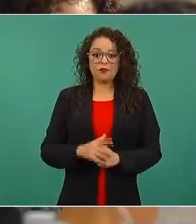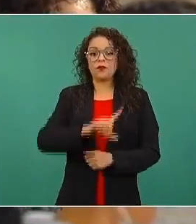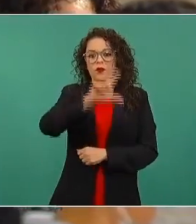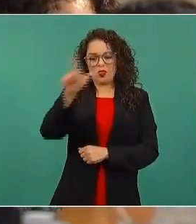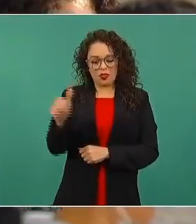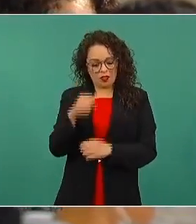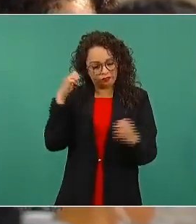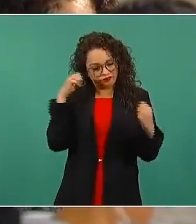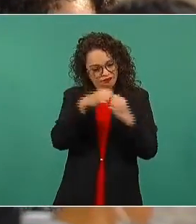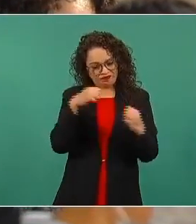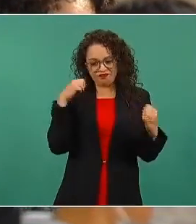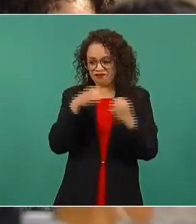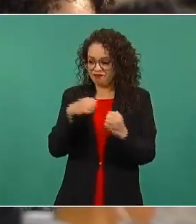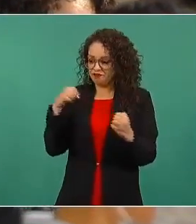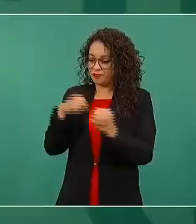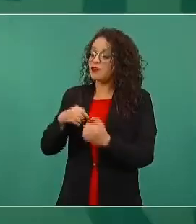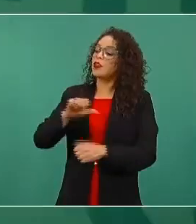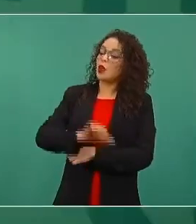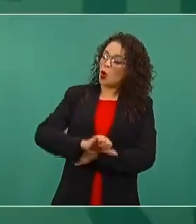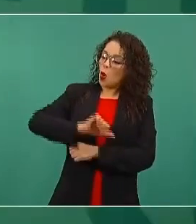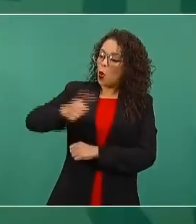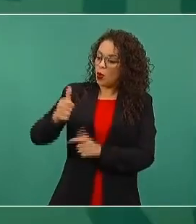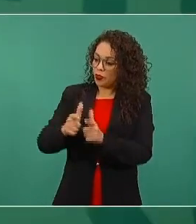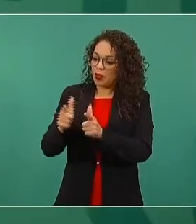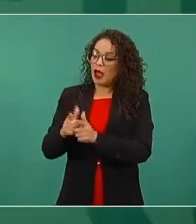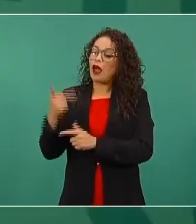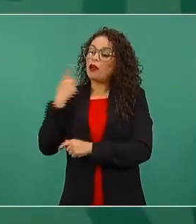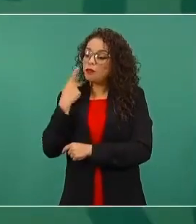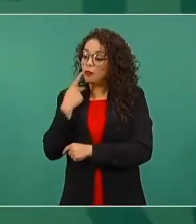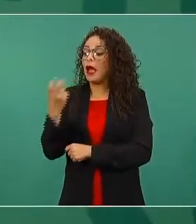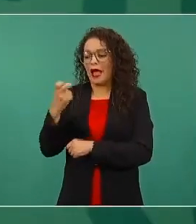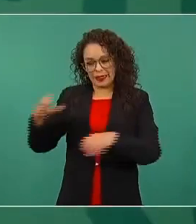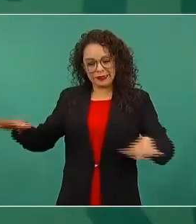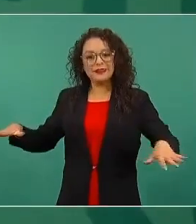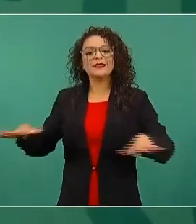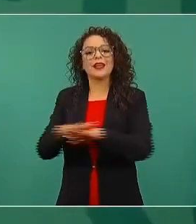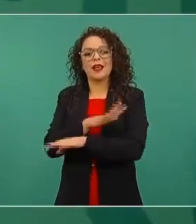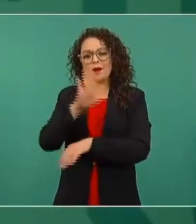engañaron de que otro partido iba a significar el cambio,